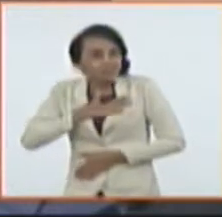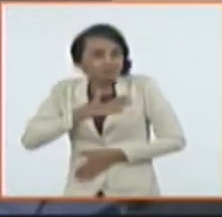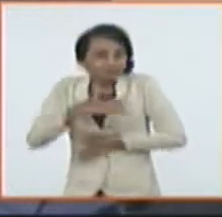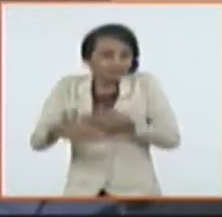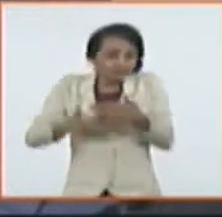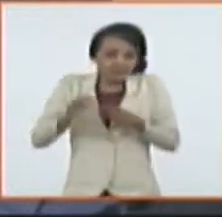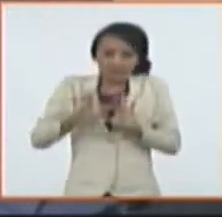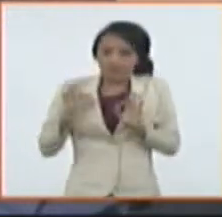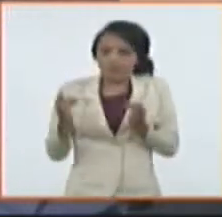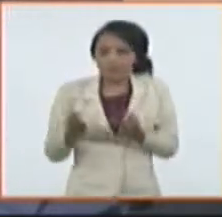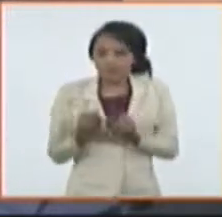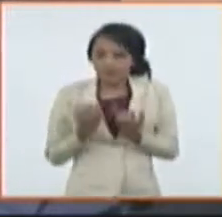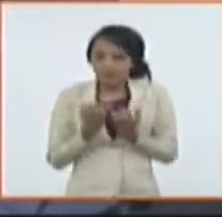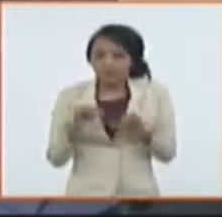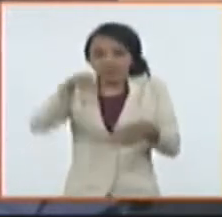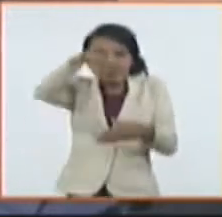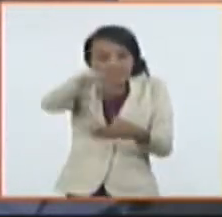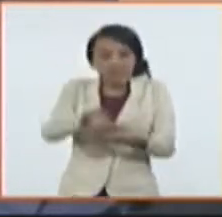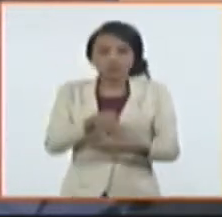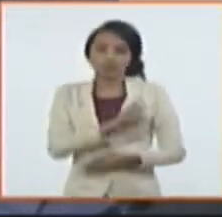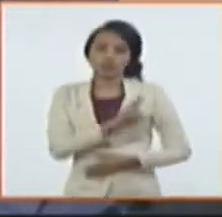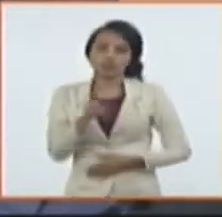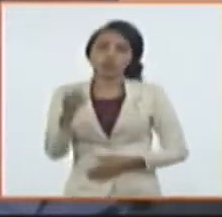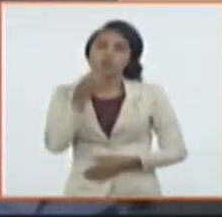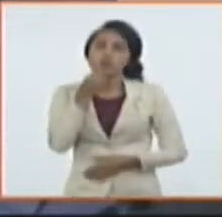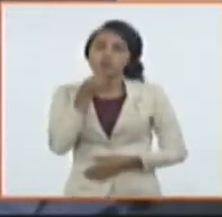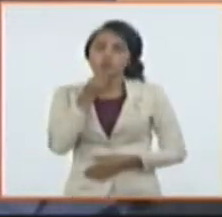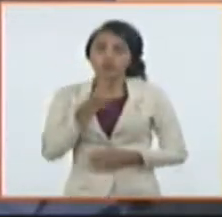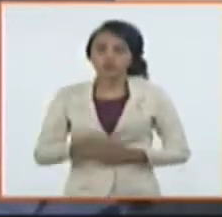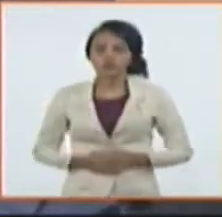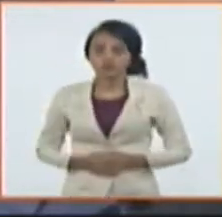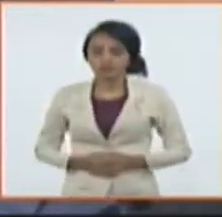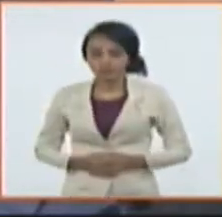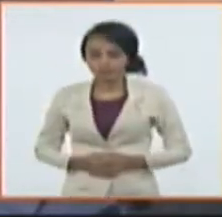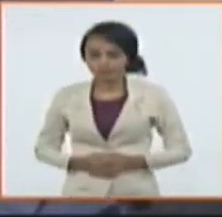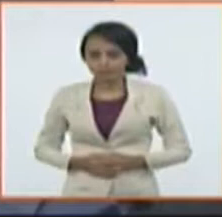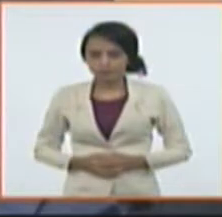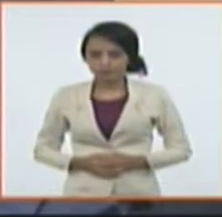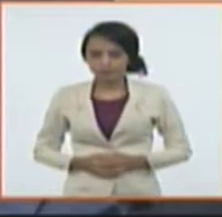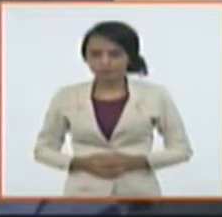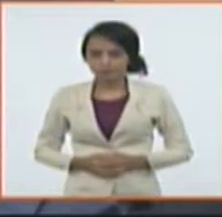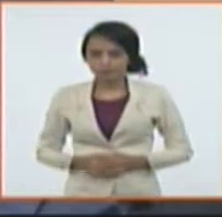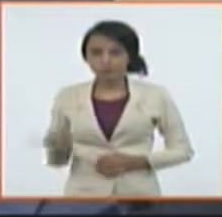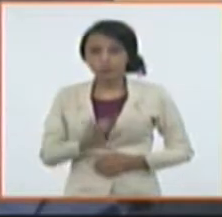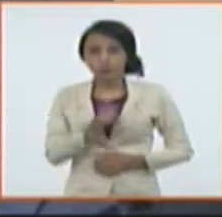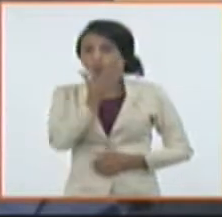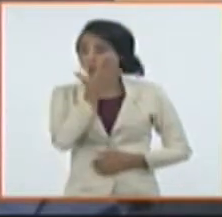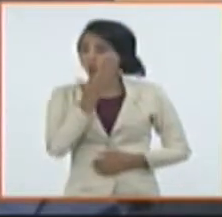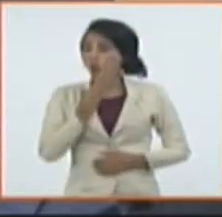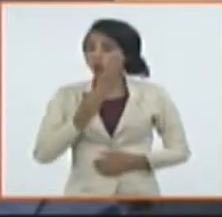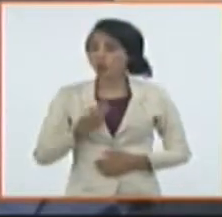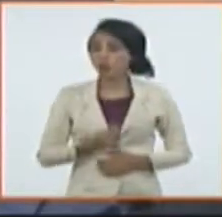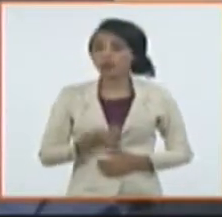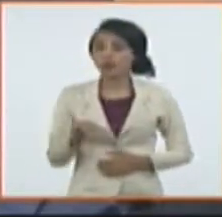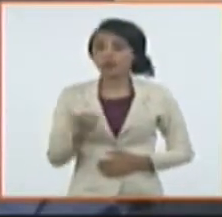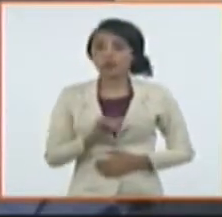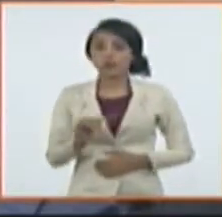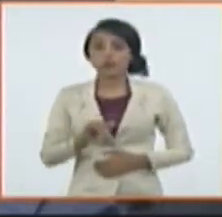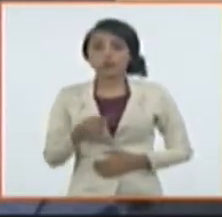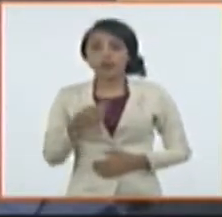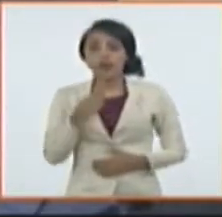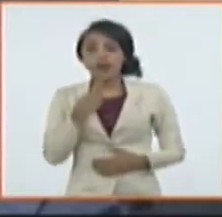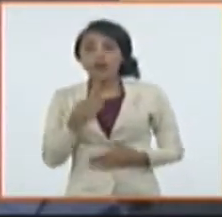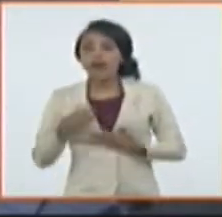individuales dentro del proyecto de la revolución. Como mismo lo han encontrado los jóvenes que se han movilizado de manera ejemplar en